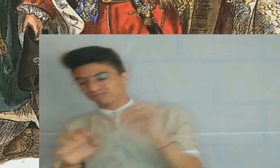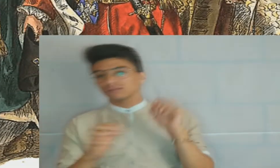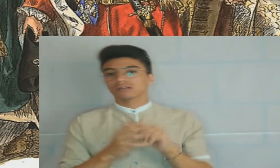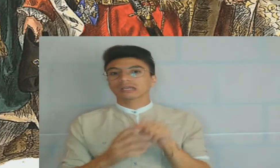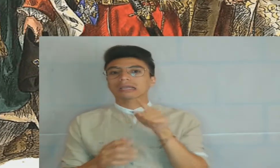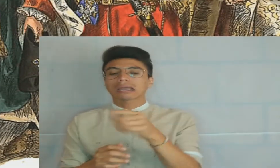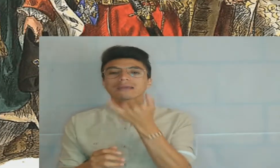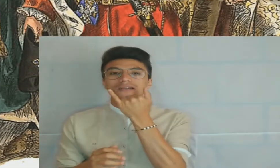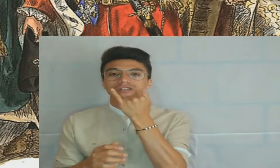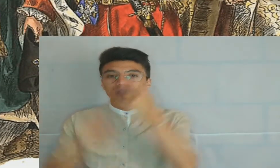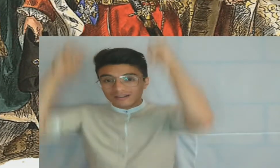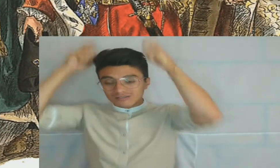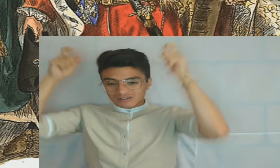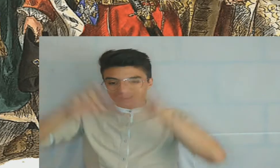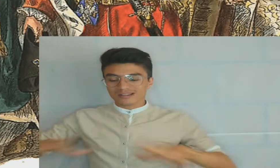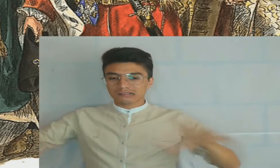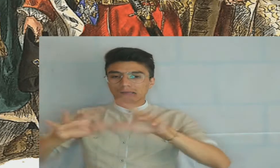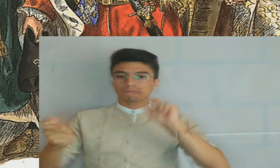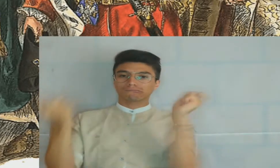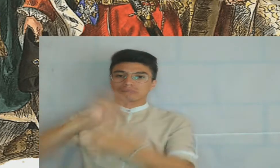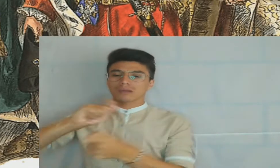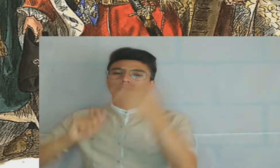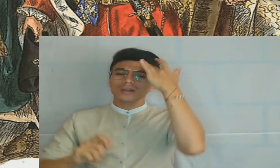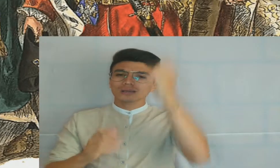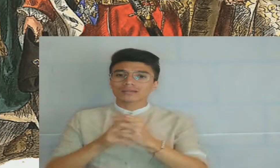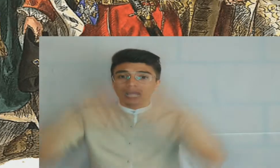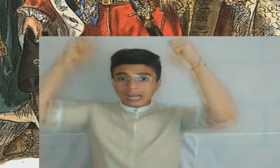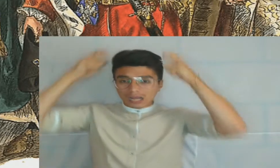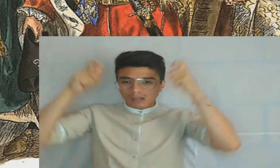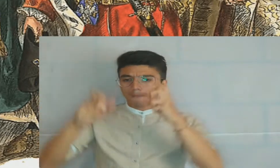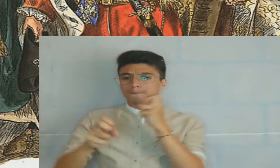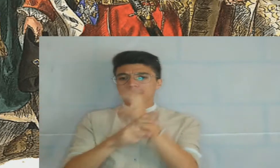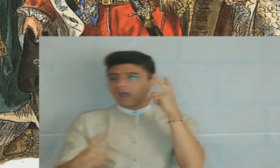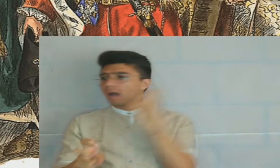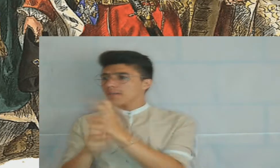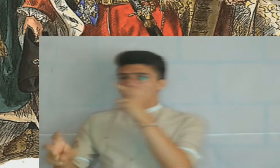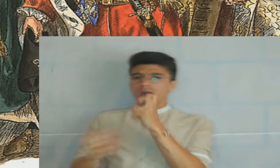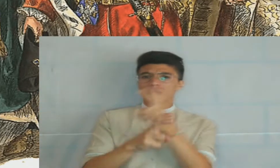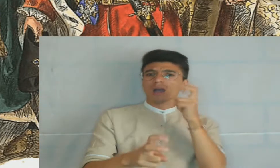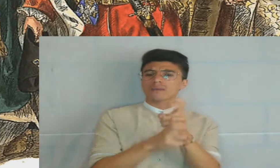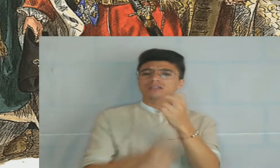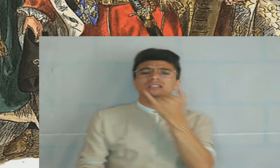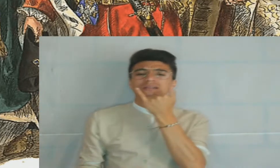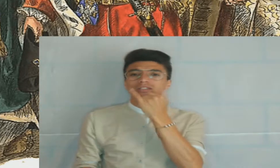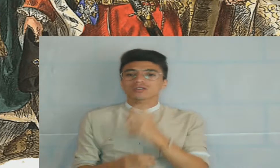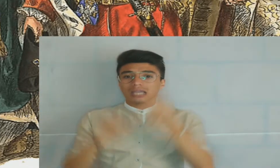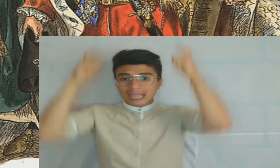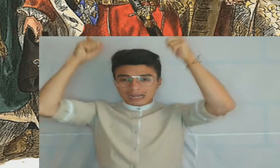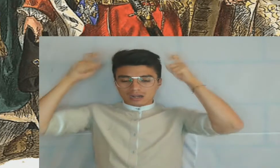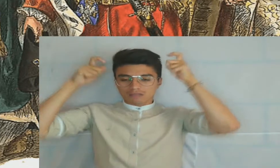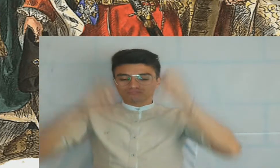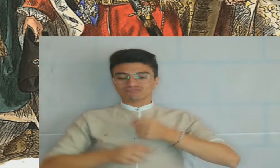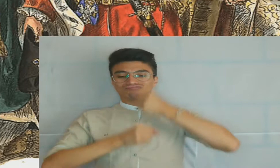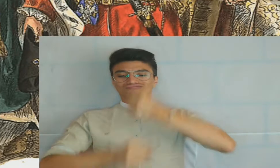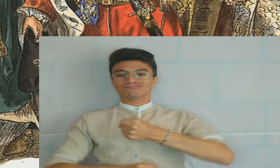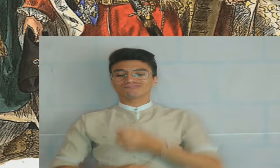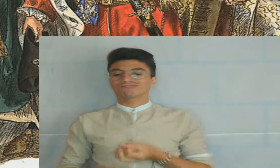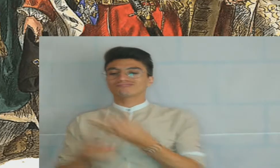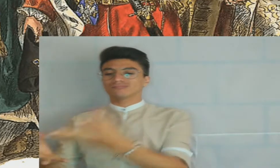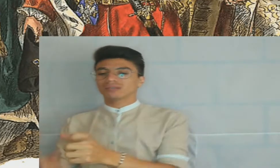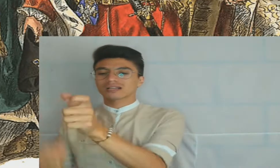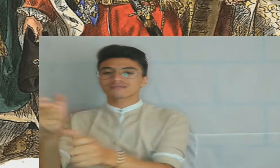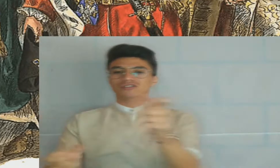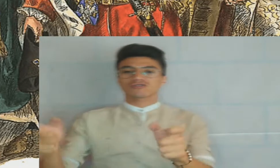reinos cambiase. El rey estaba cada vez más expuesto a los peligros, por lo que tuvo que ceder parte de su poder a los nobles de